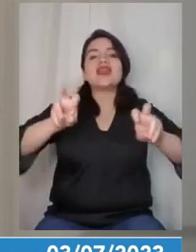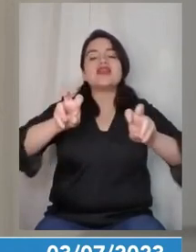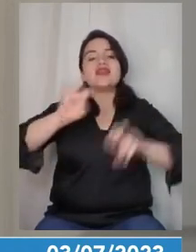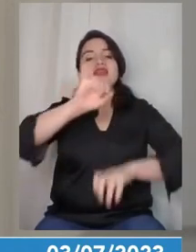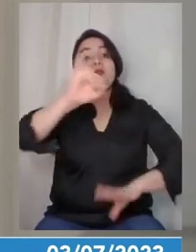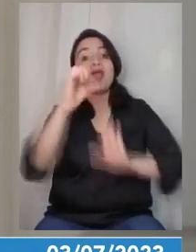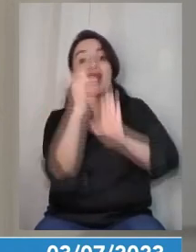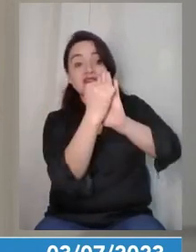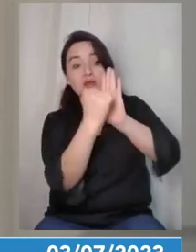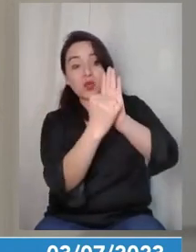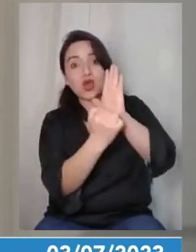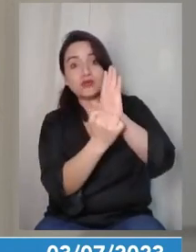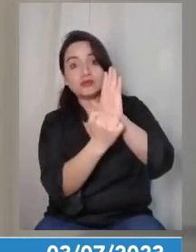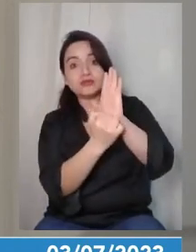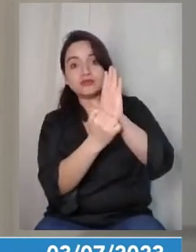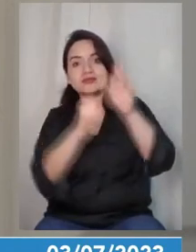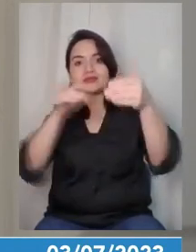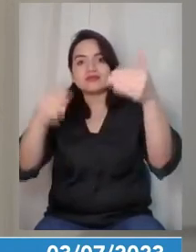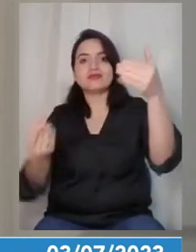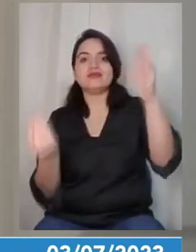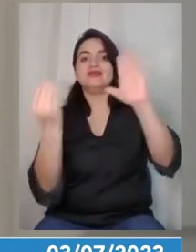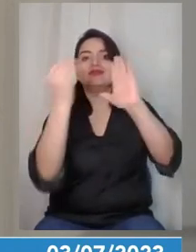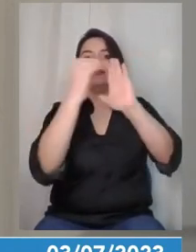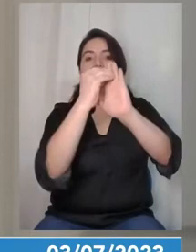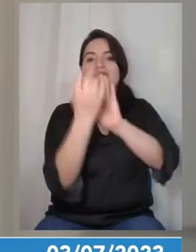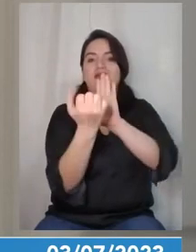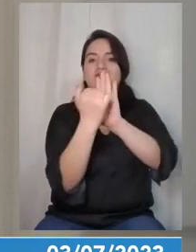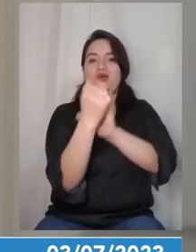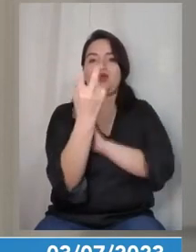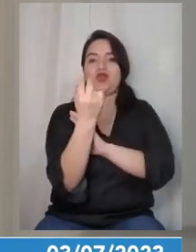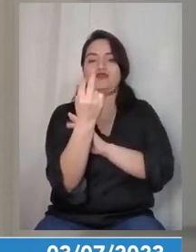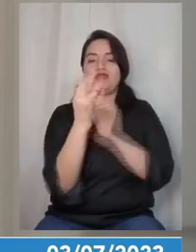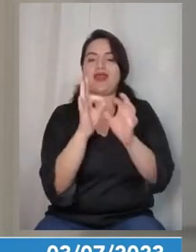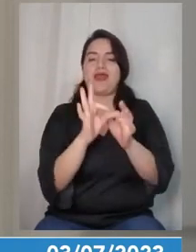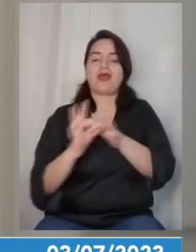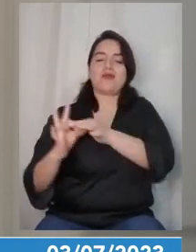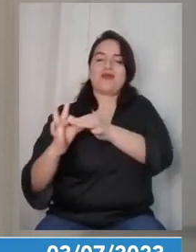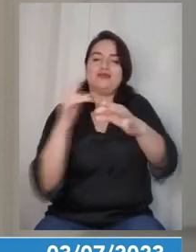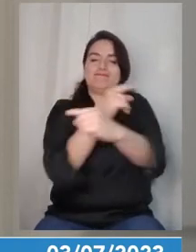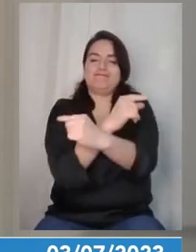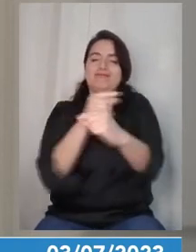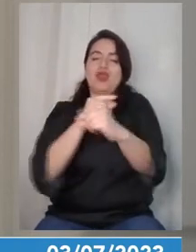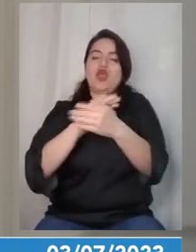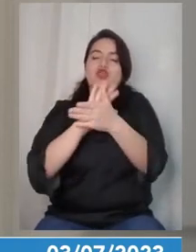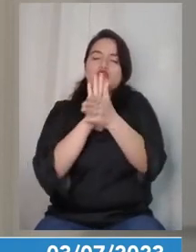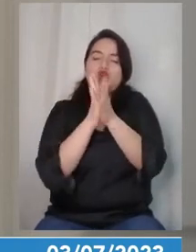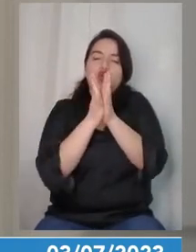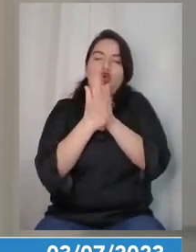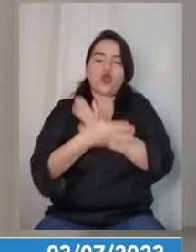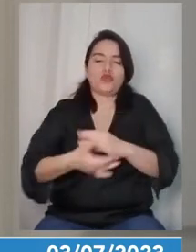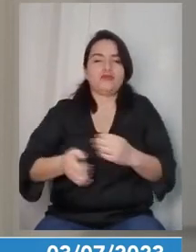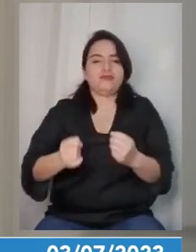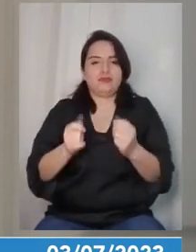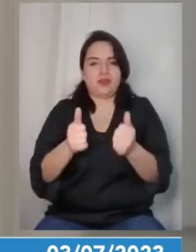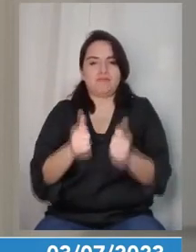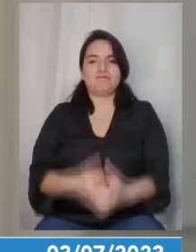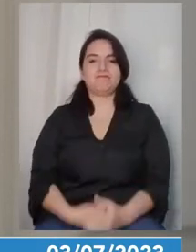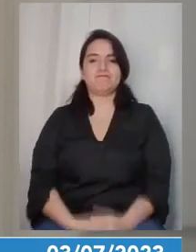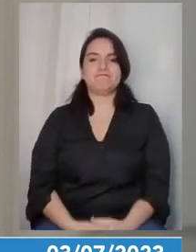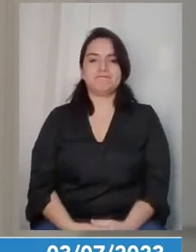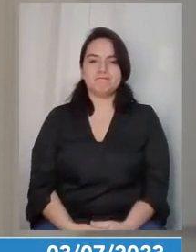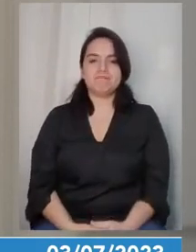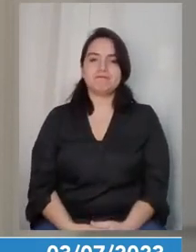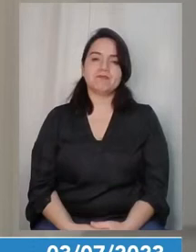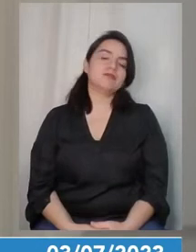que este sea el que armonice y englobe todos aquellos. Ahora, ¿cómo protege, no es cierto,